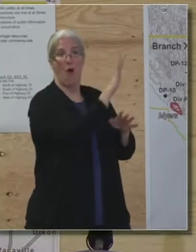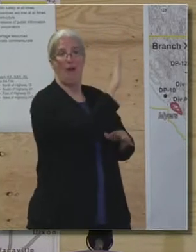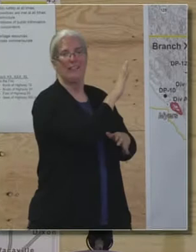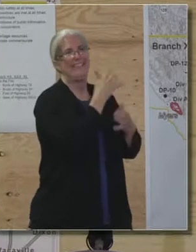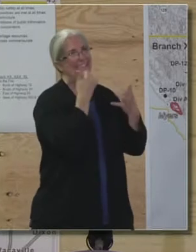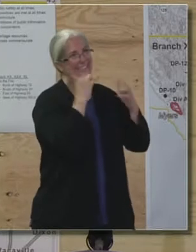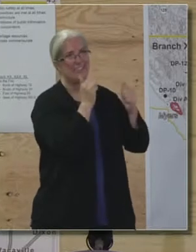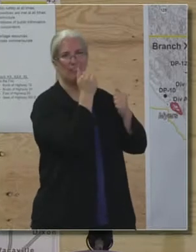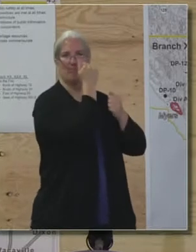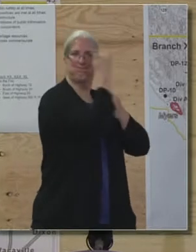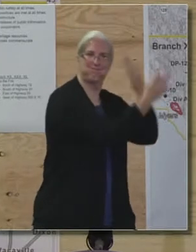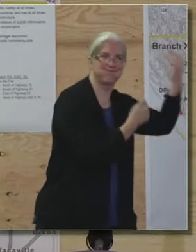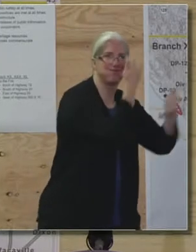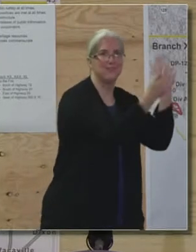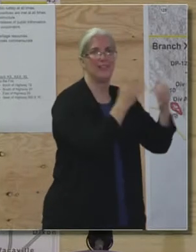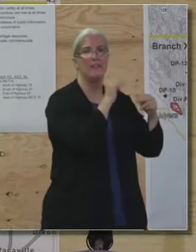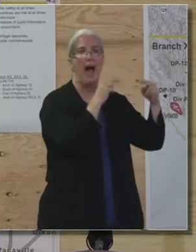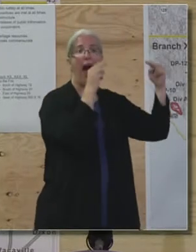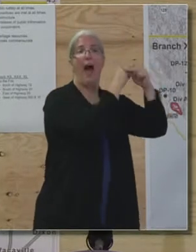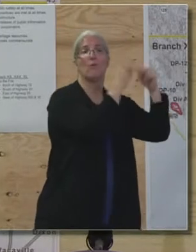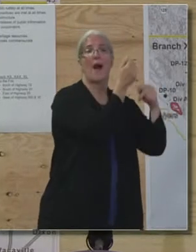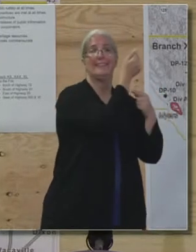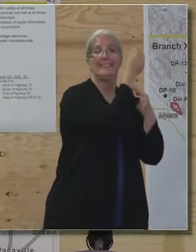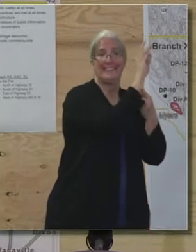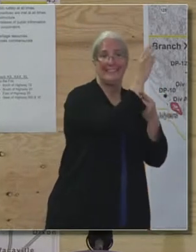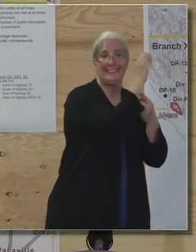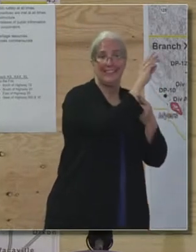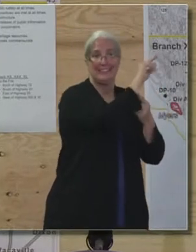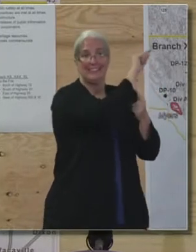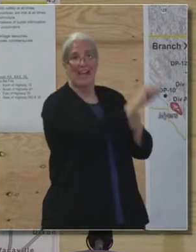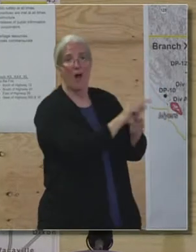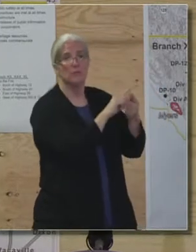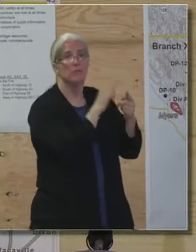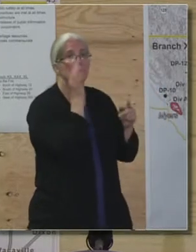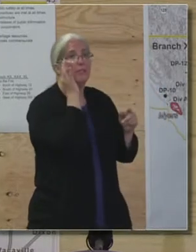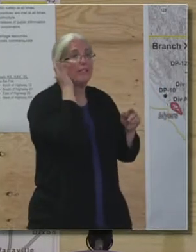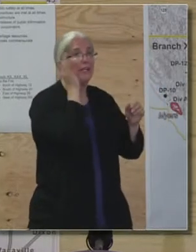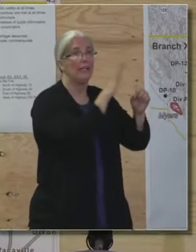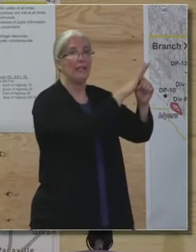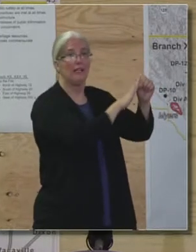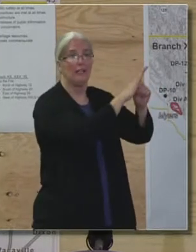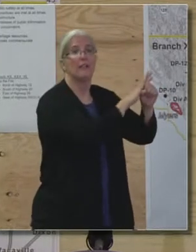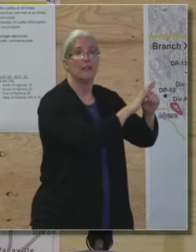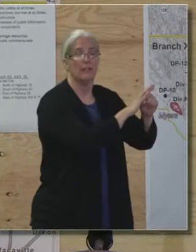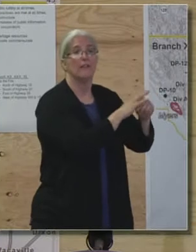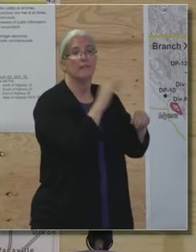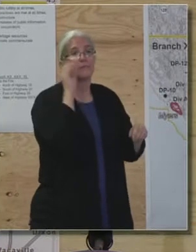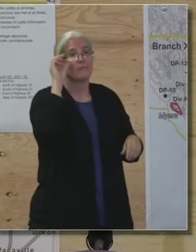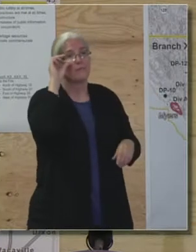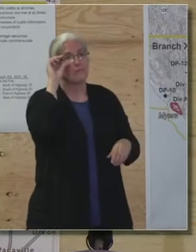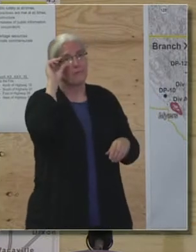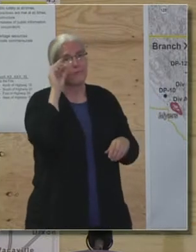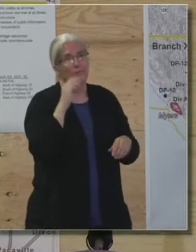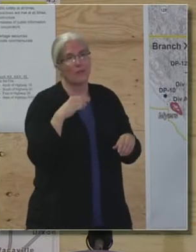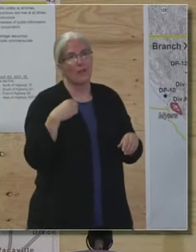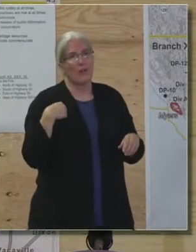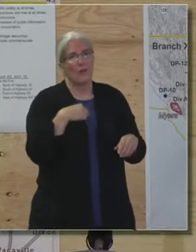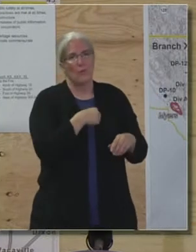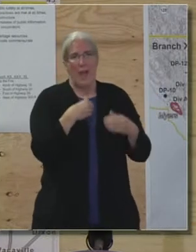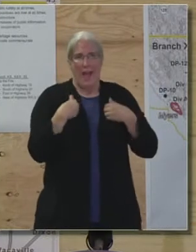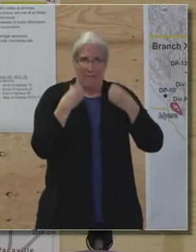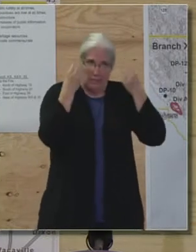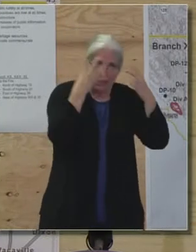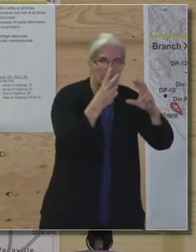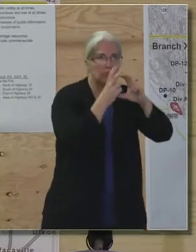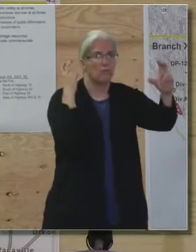16 llegando a la comunidad tribal y tenemos ahí hay moradores de tierra